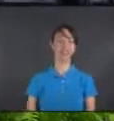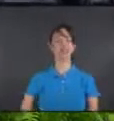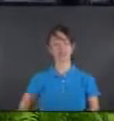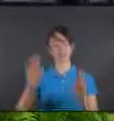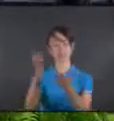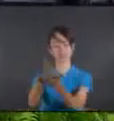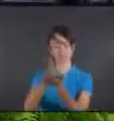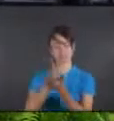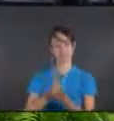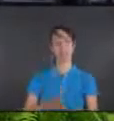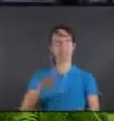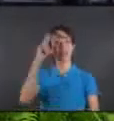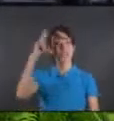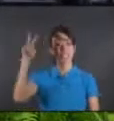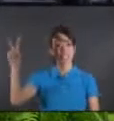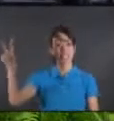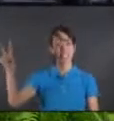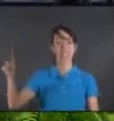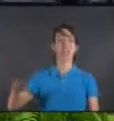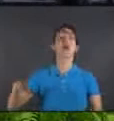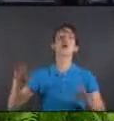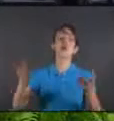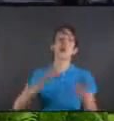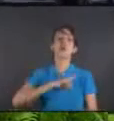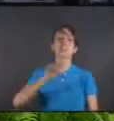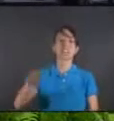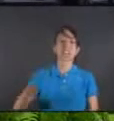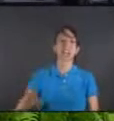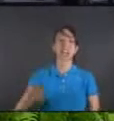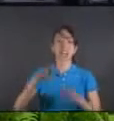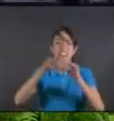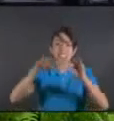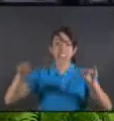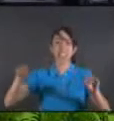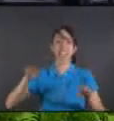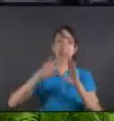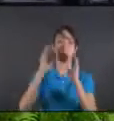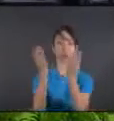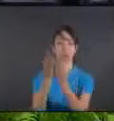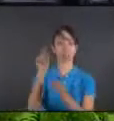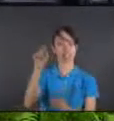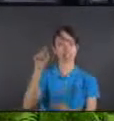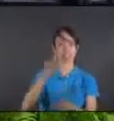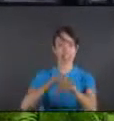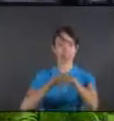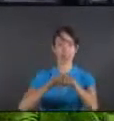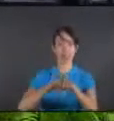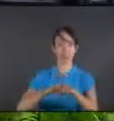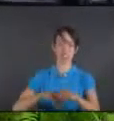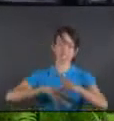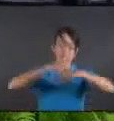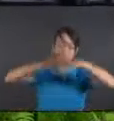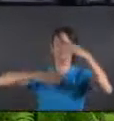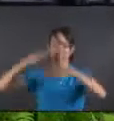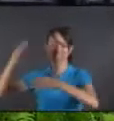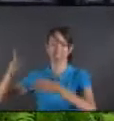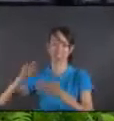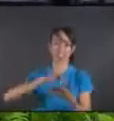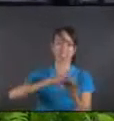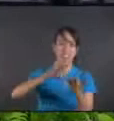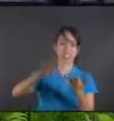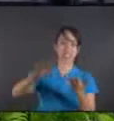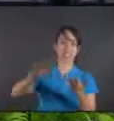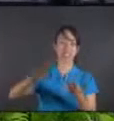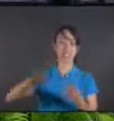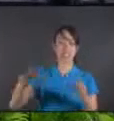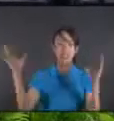la superficie de las aguas. Perdón, solo imagíneselo, por favor, imagíneselo un momentito. ¿Cómo